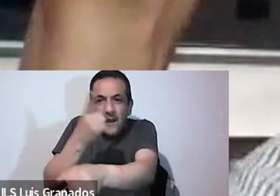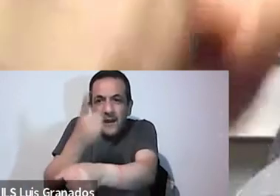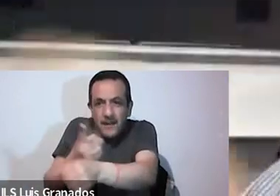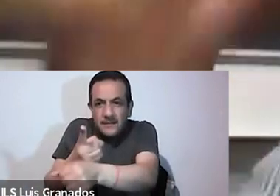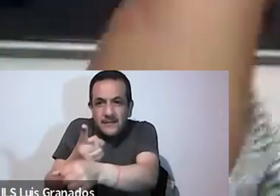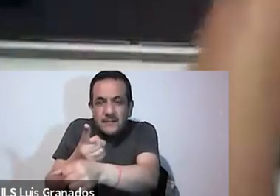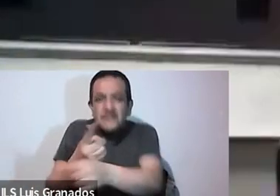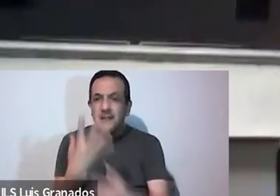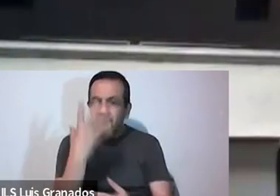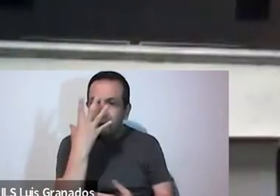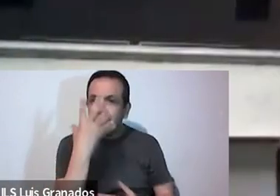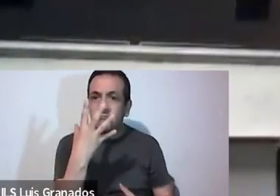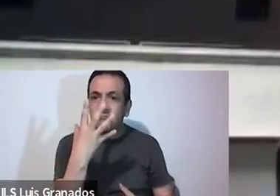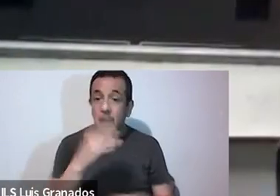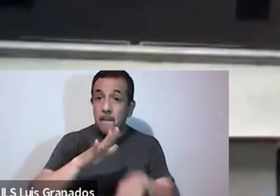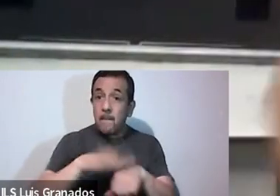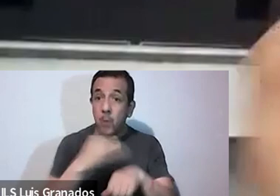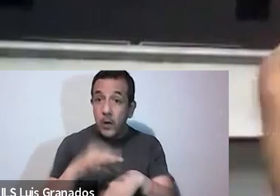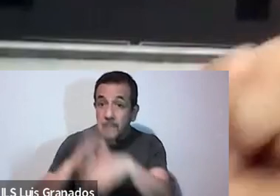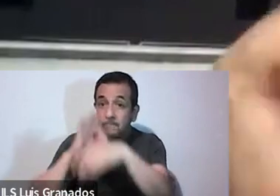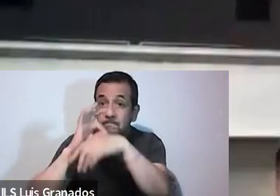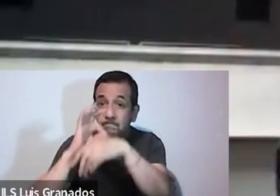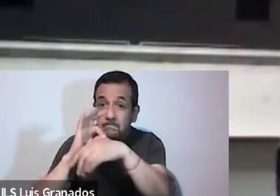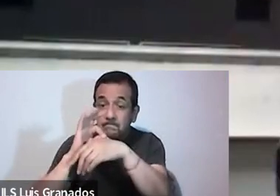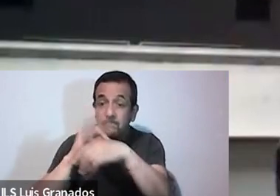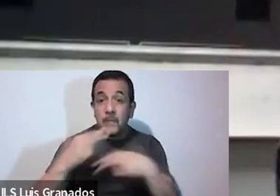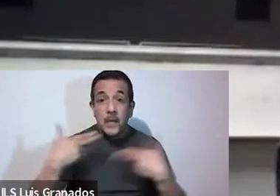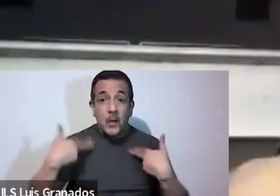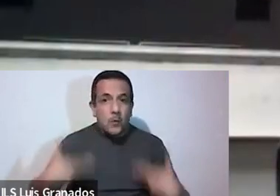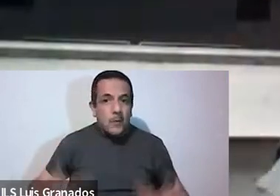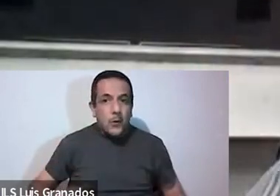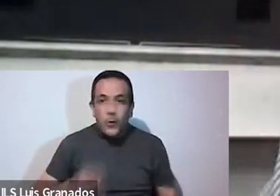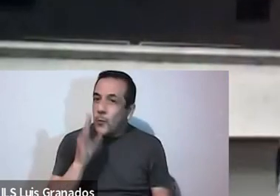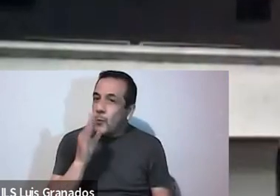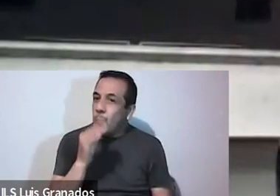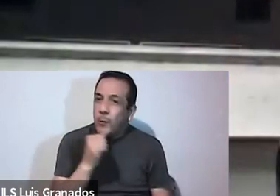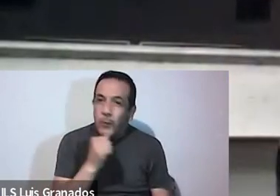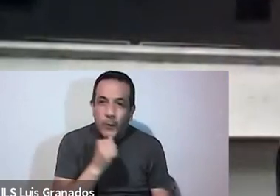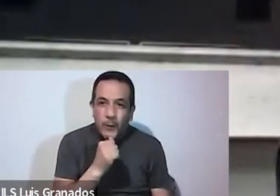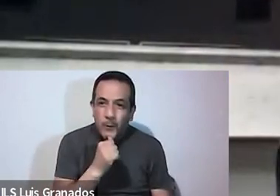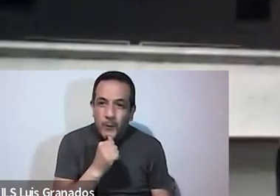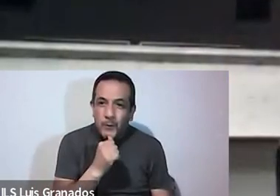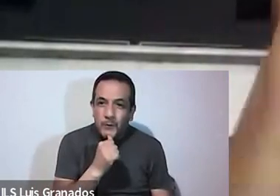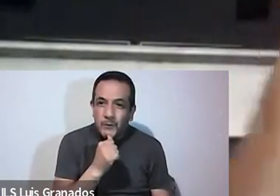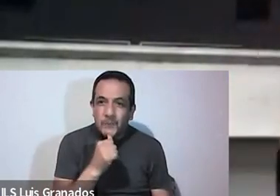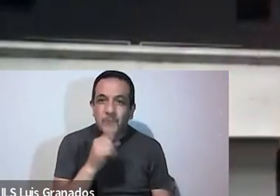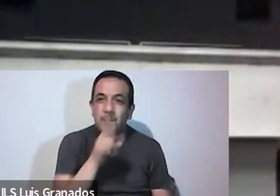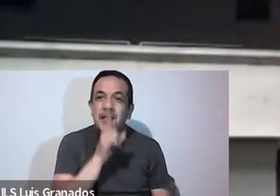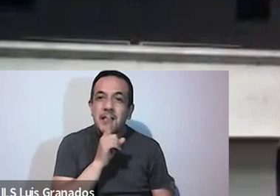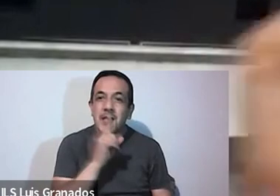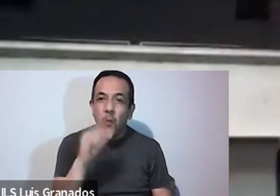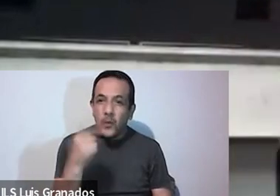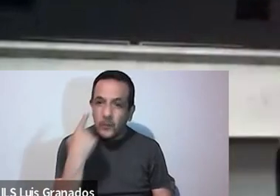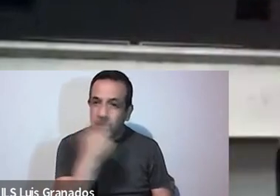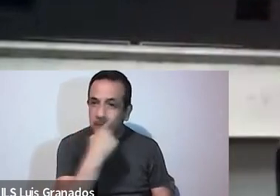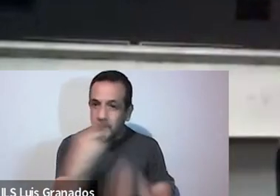está comprobado que el ser humano no podemos mentir viendo a los ojos, ¿eh? Está